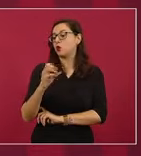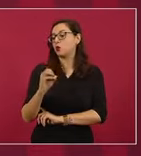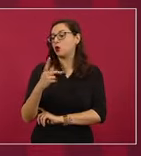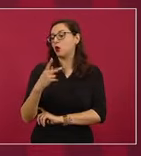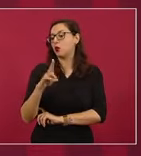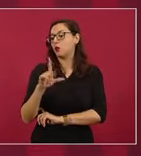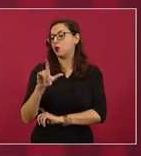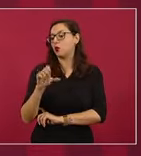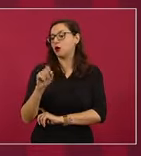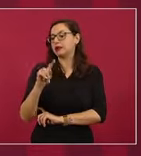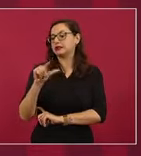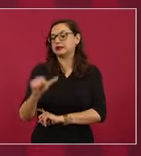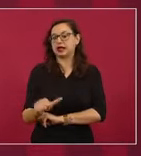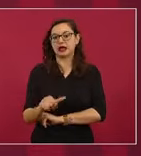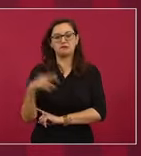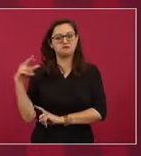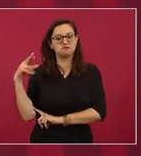Y